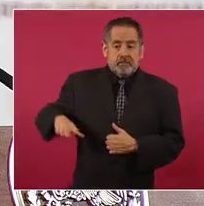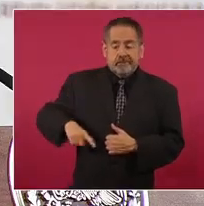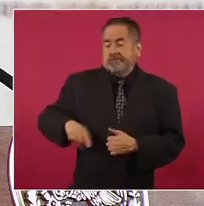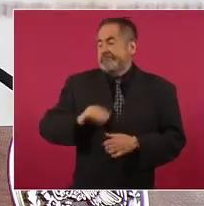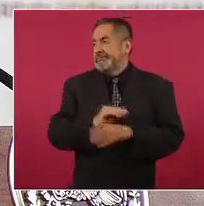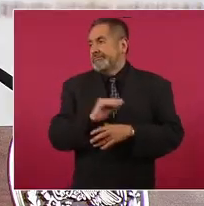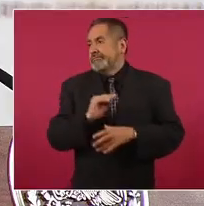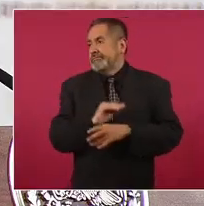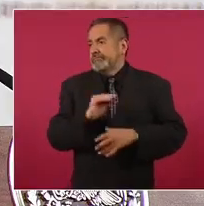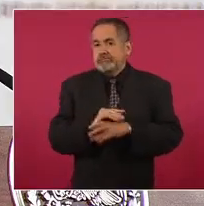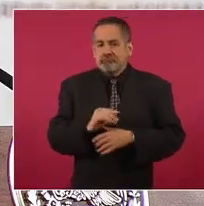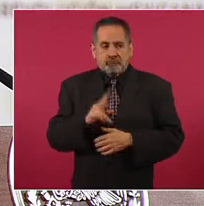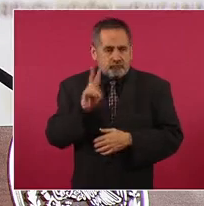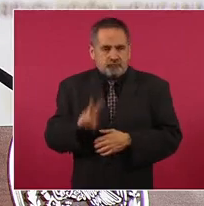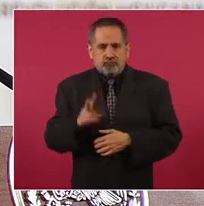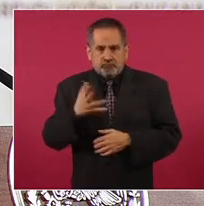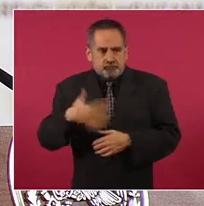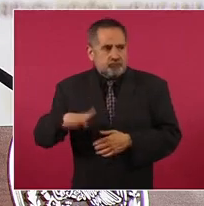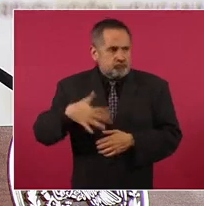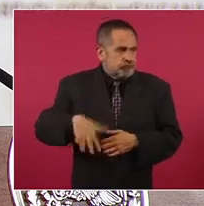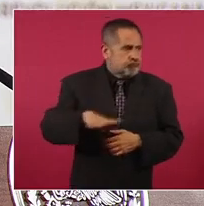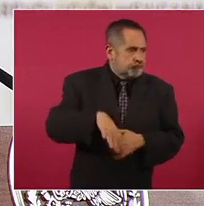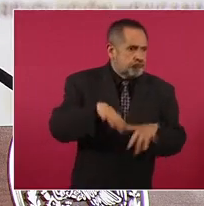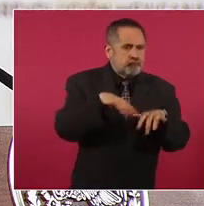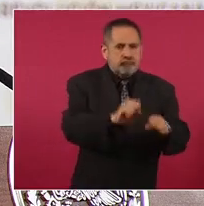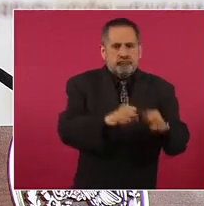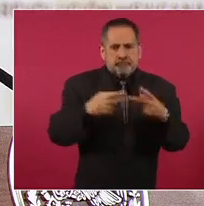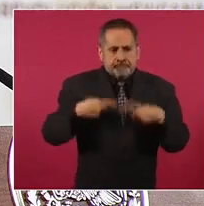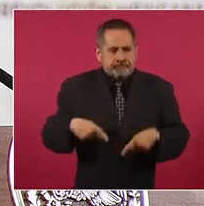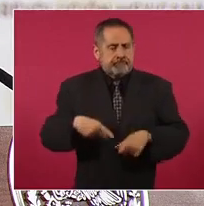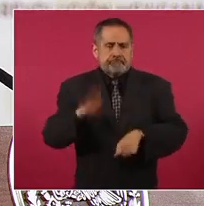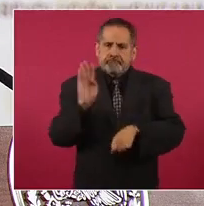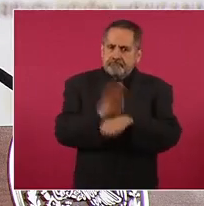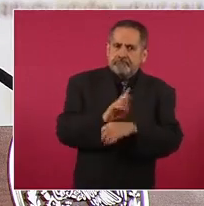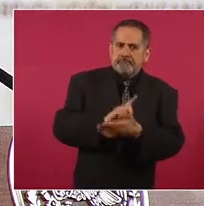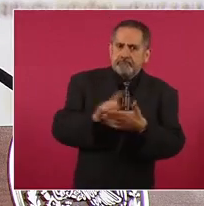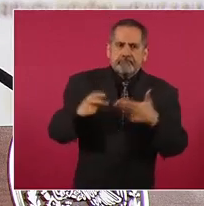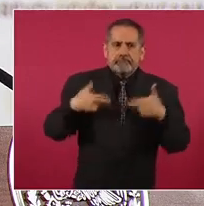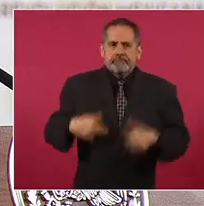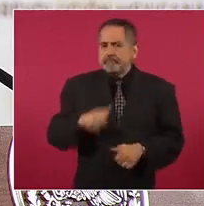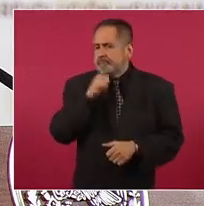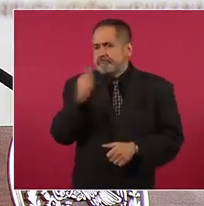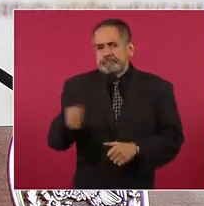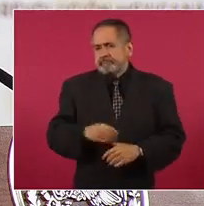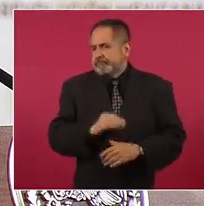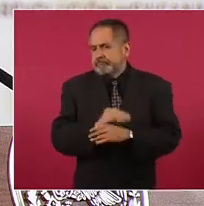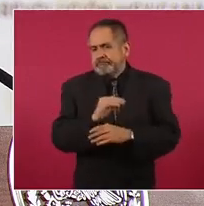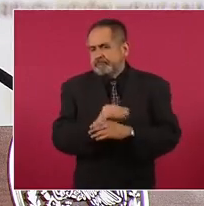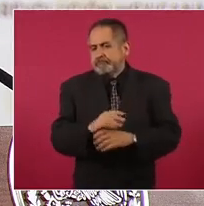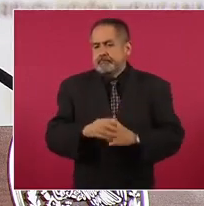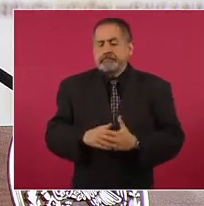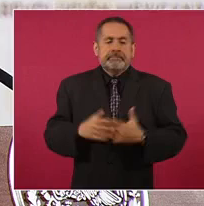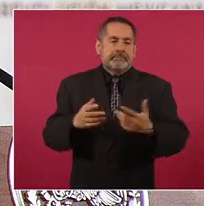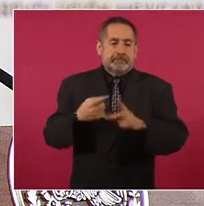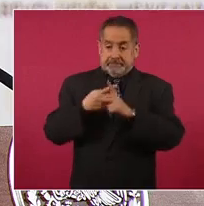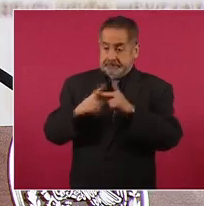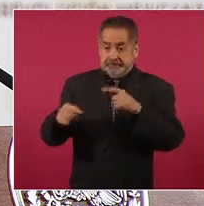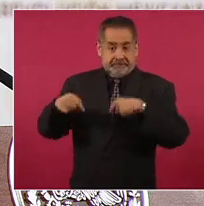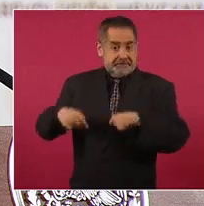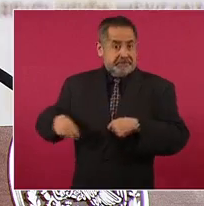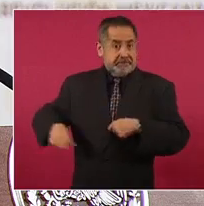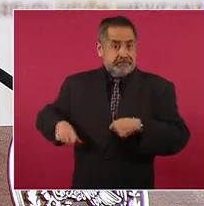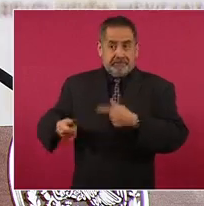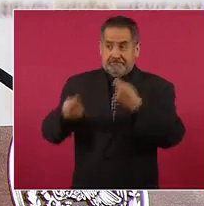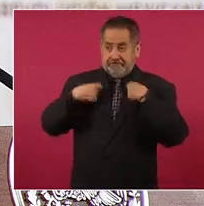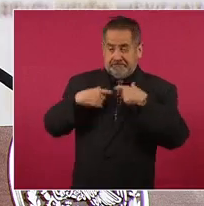búsqueda de personas y en la protección de derechos humanos elementales. Desde el inicio de este gobierno,